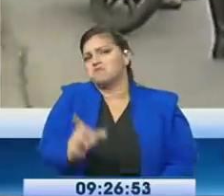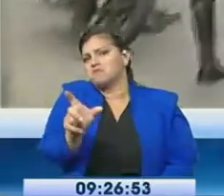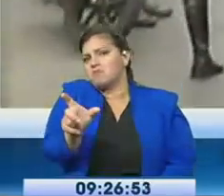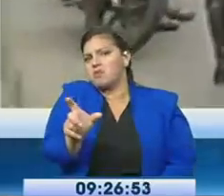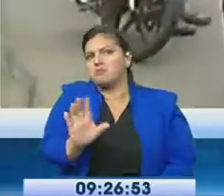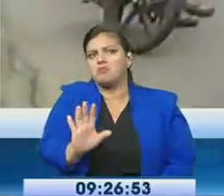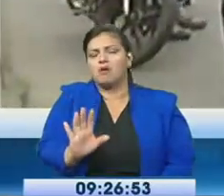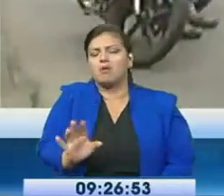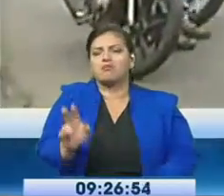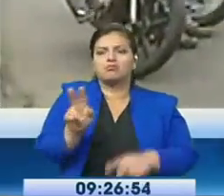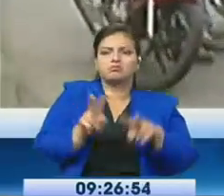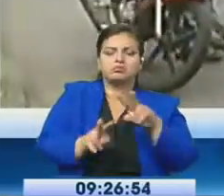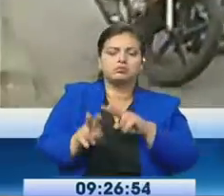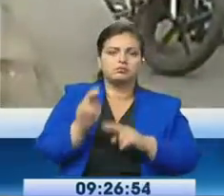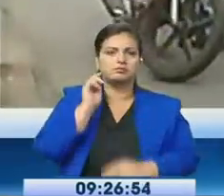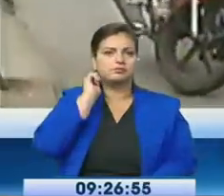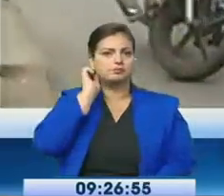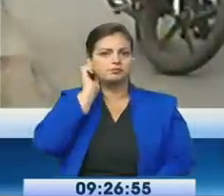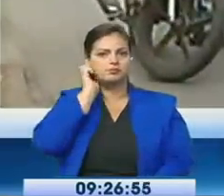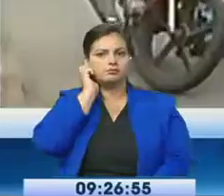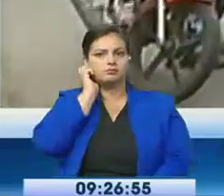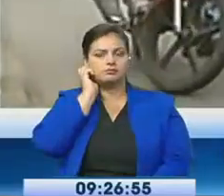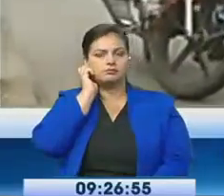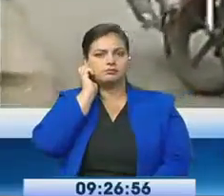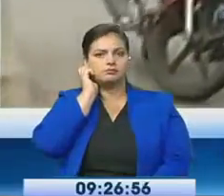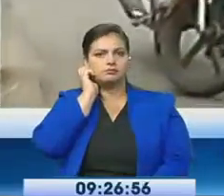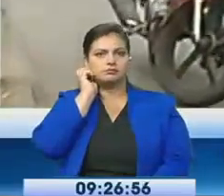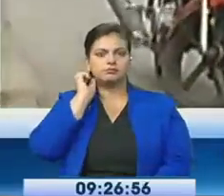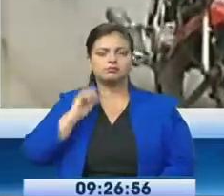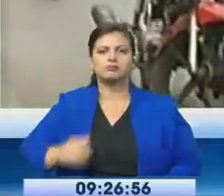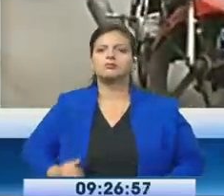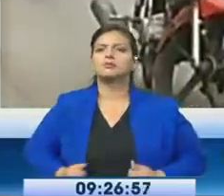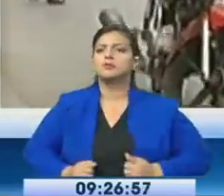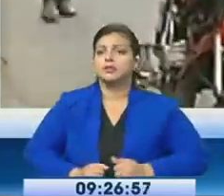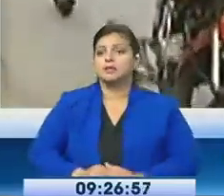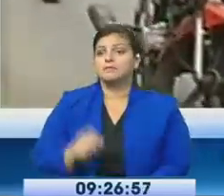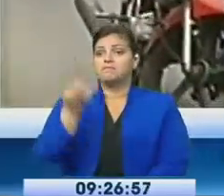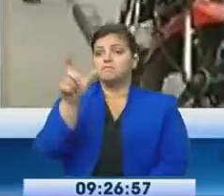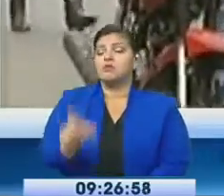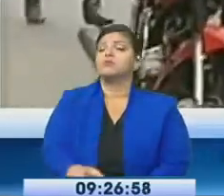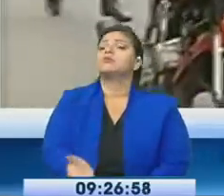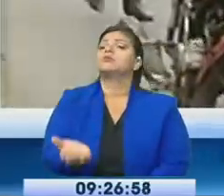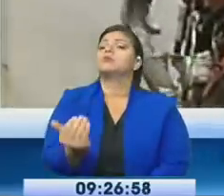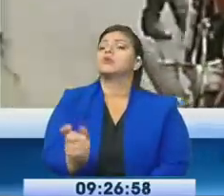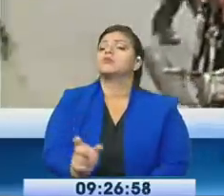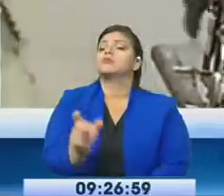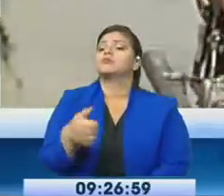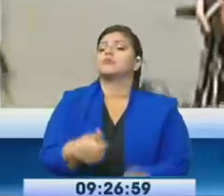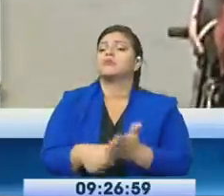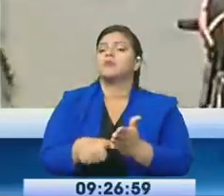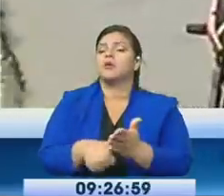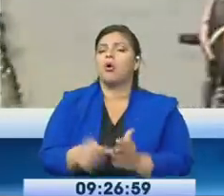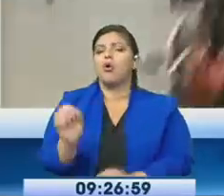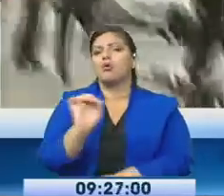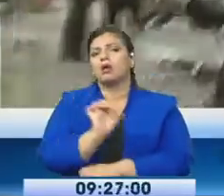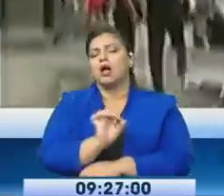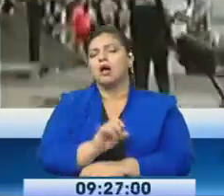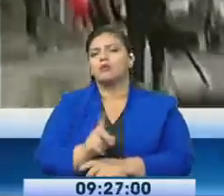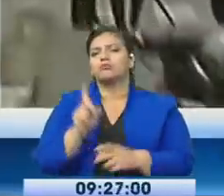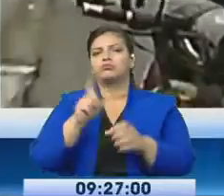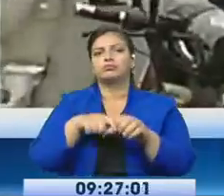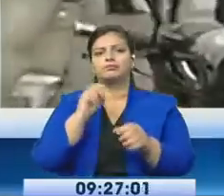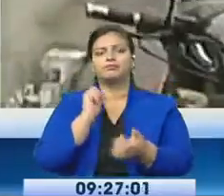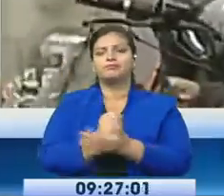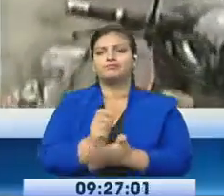como también del ciudadano. Cédula, la matrícula. Caballero, buen día. Bueno, ¿qué le parece este